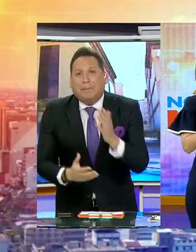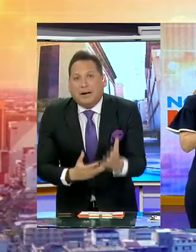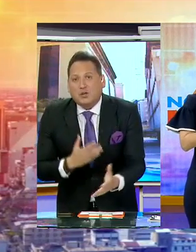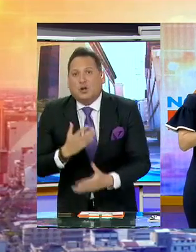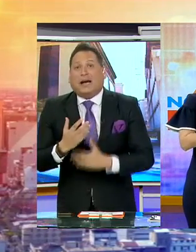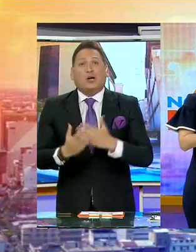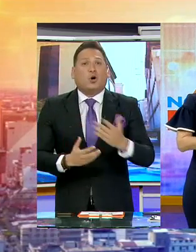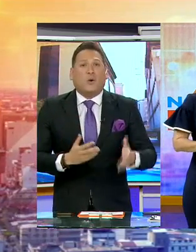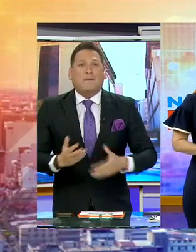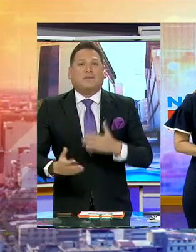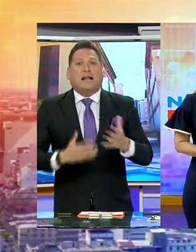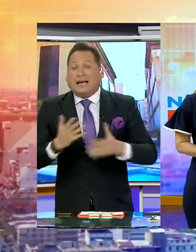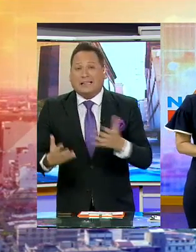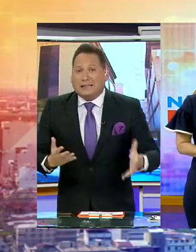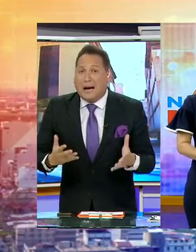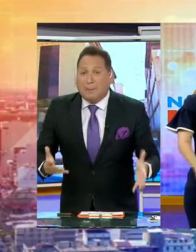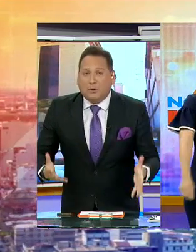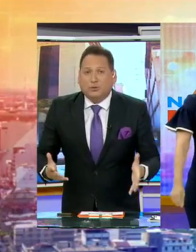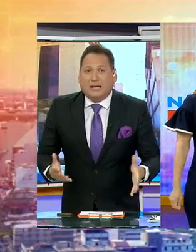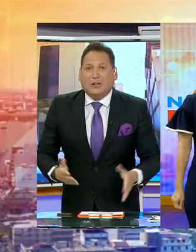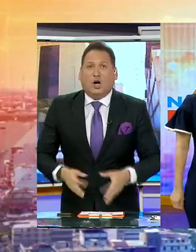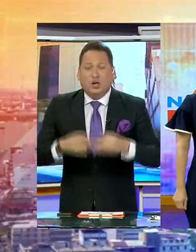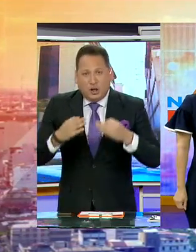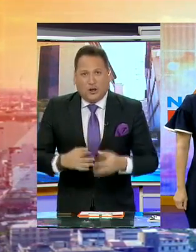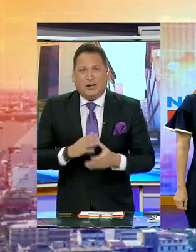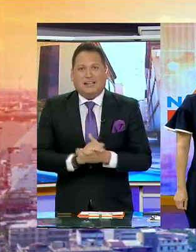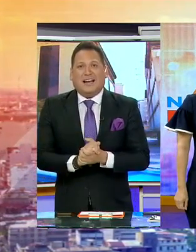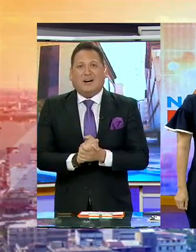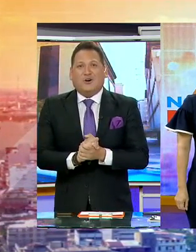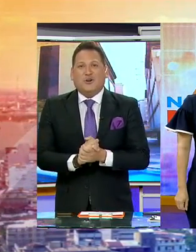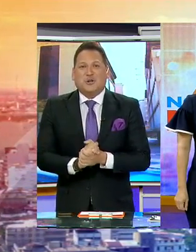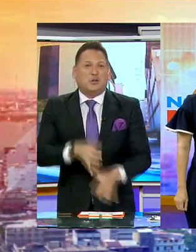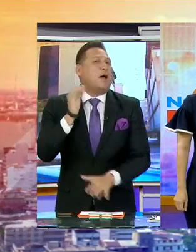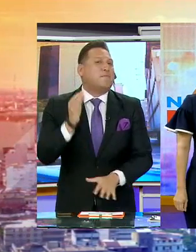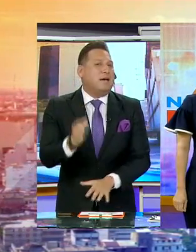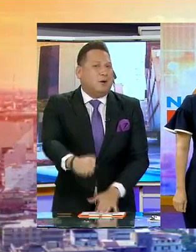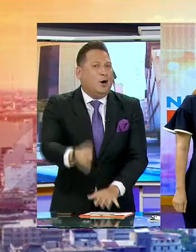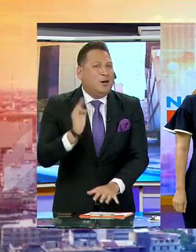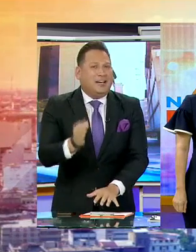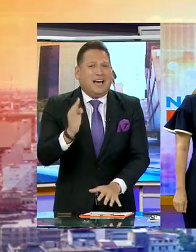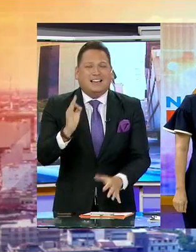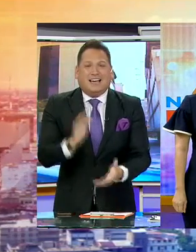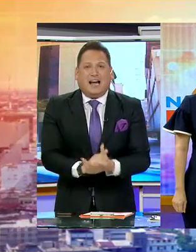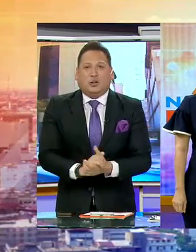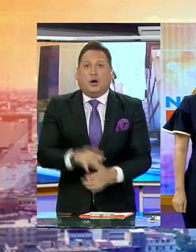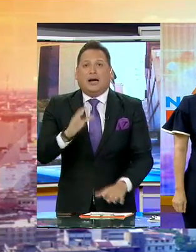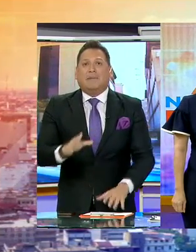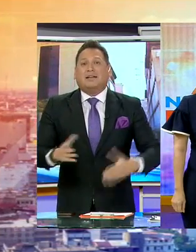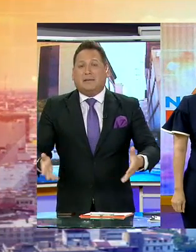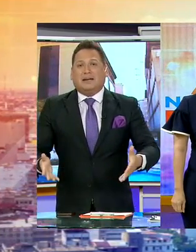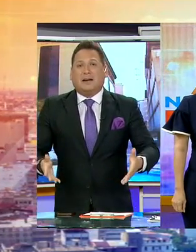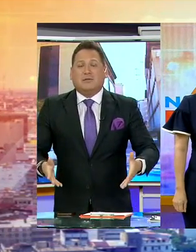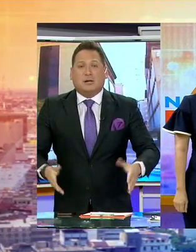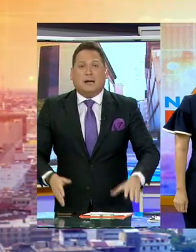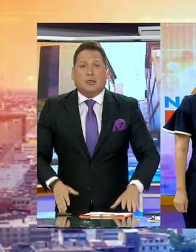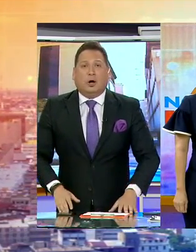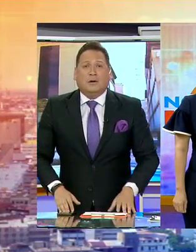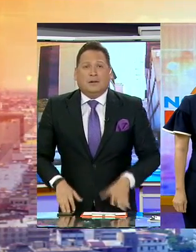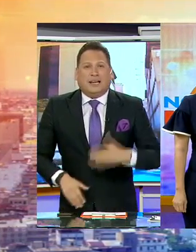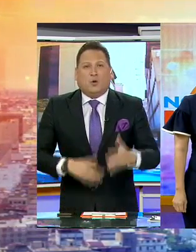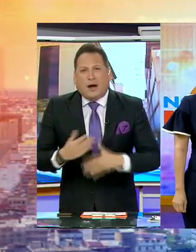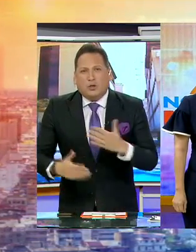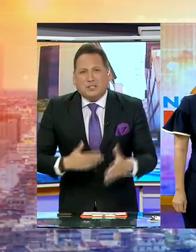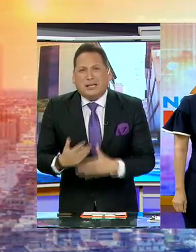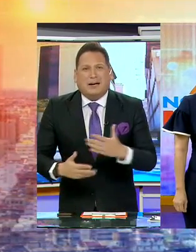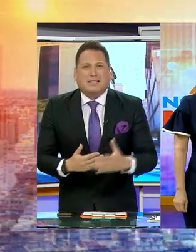ver qué pasó, que nos cuente. La gente estaba preguntando y hoy estará con nosotros en vivo y en directo. Además también estaremos hablando de